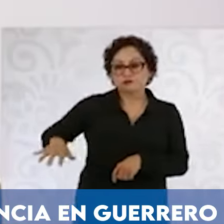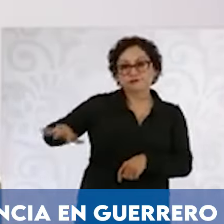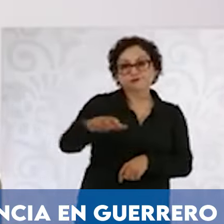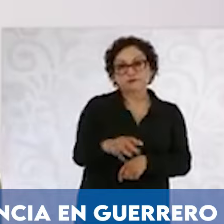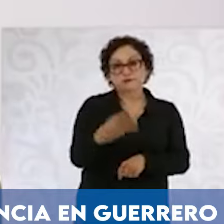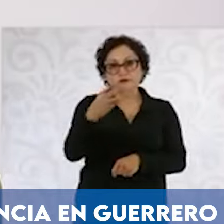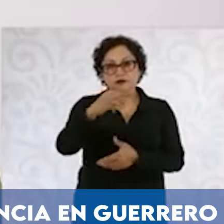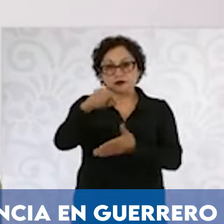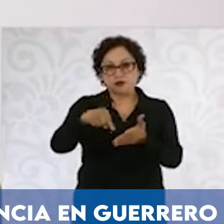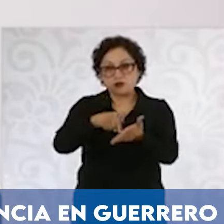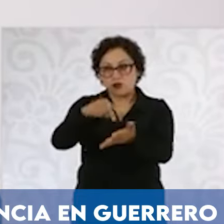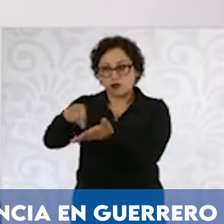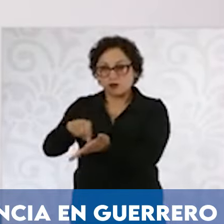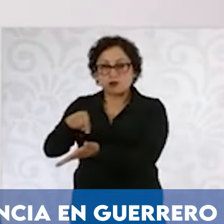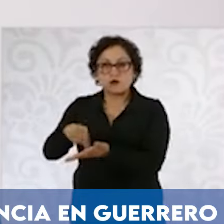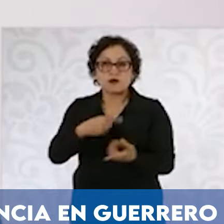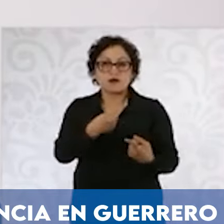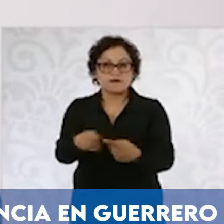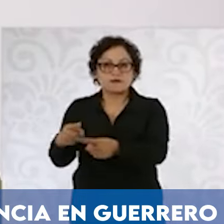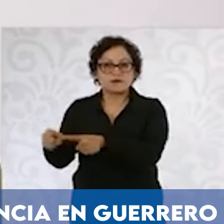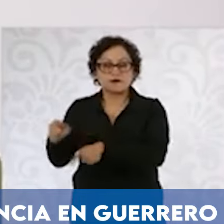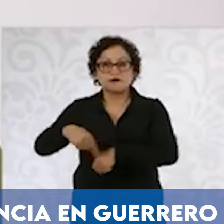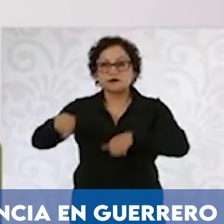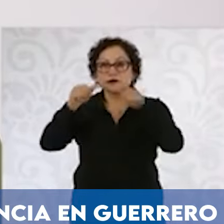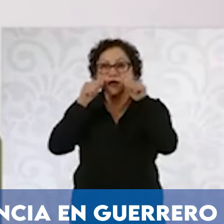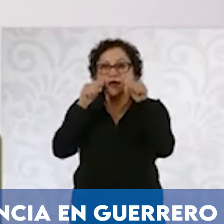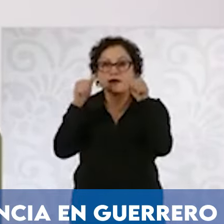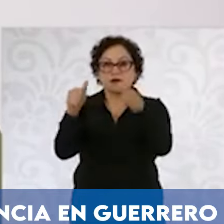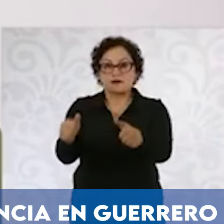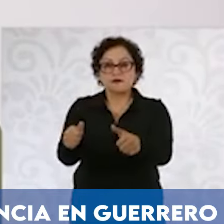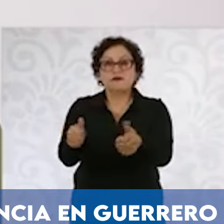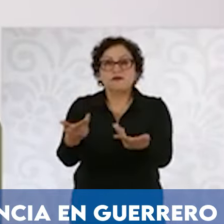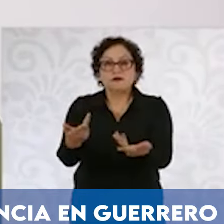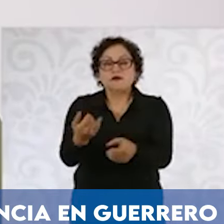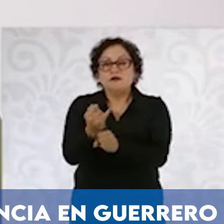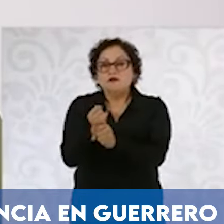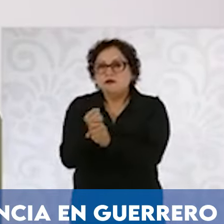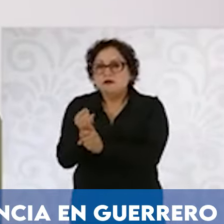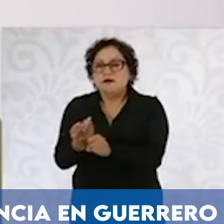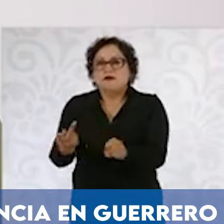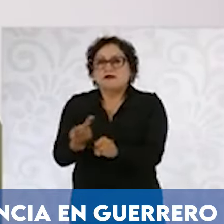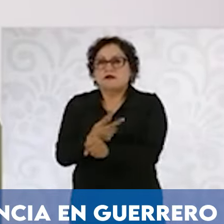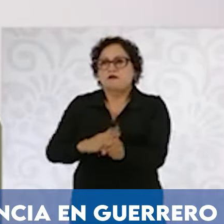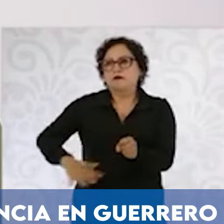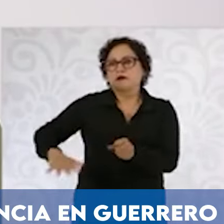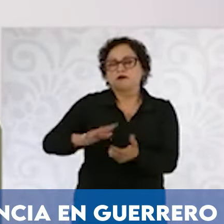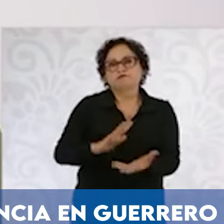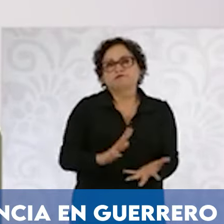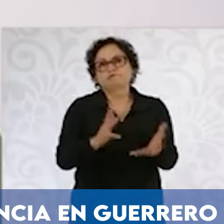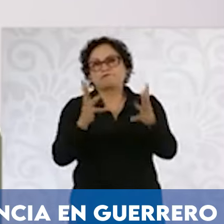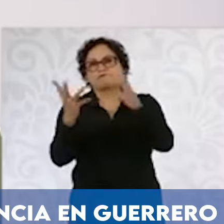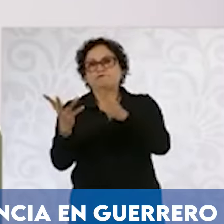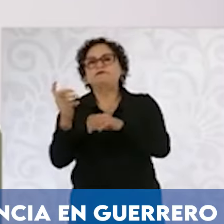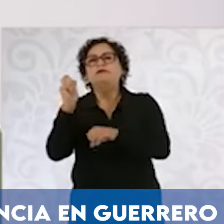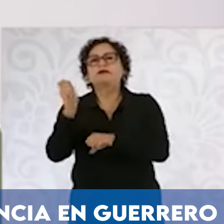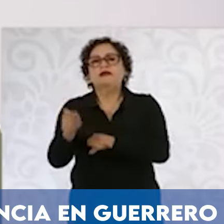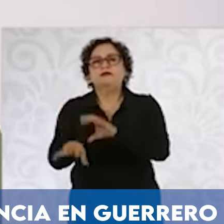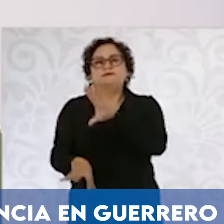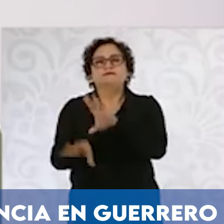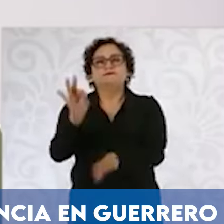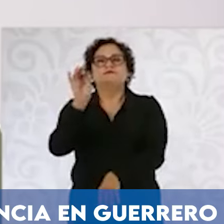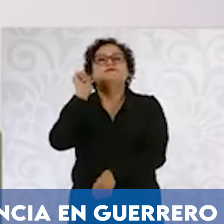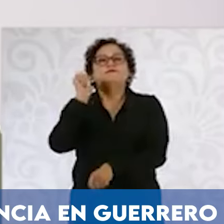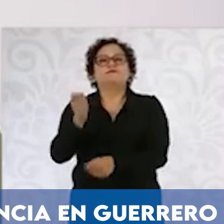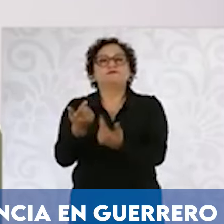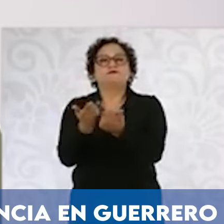atendiendo Cuál es el origen de de esta violencia que se ha desatado pues es la confrontación entre